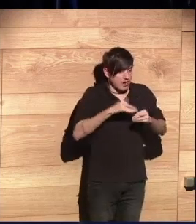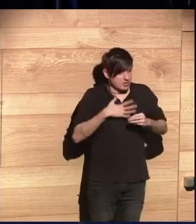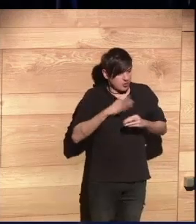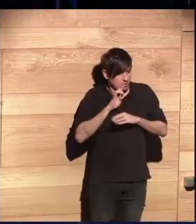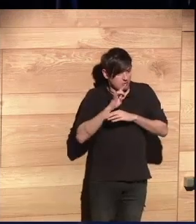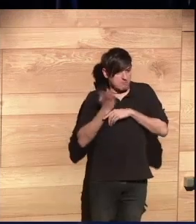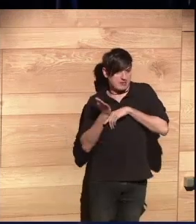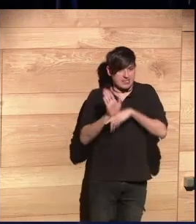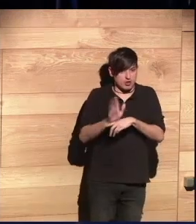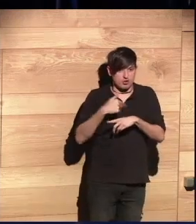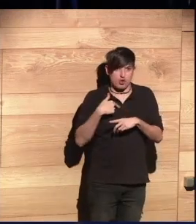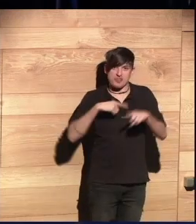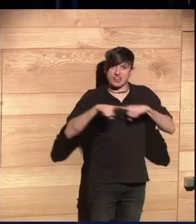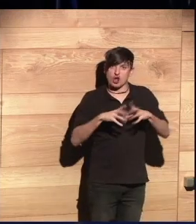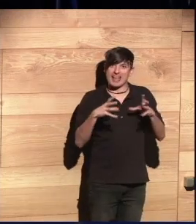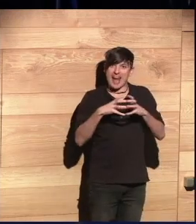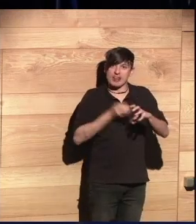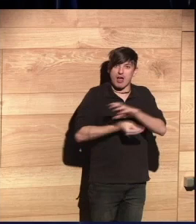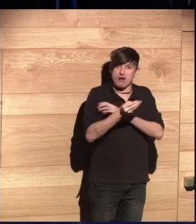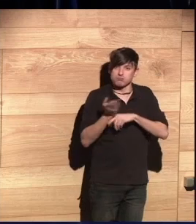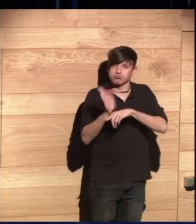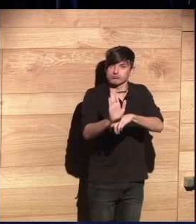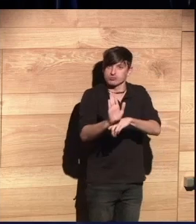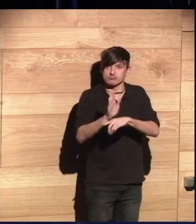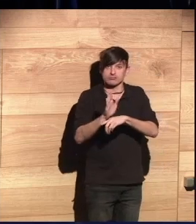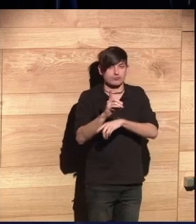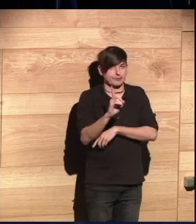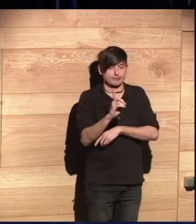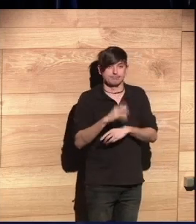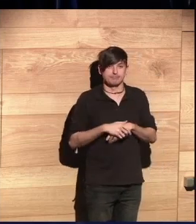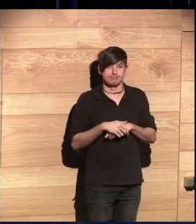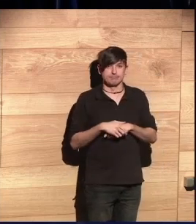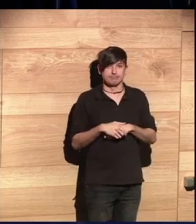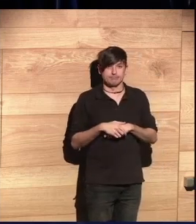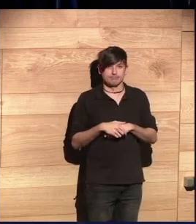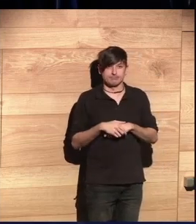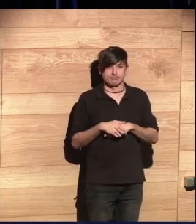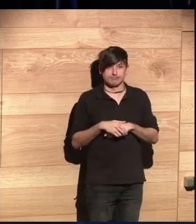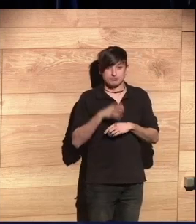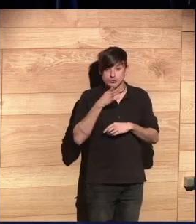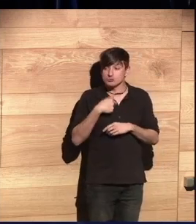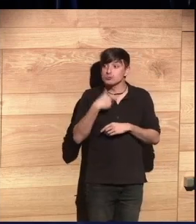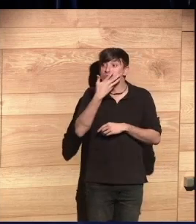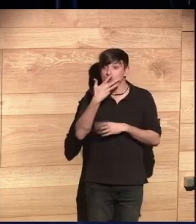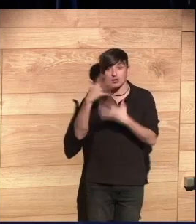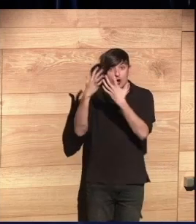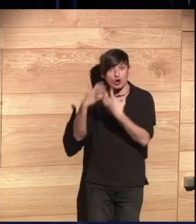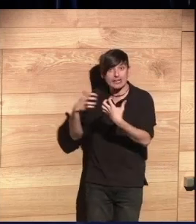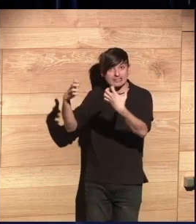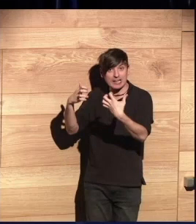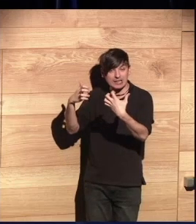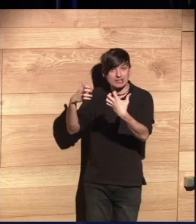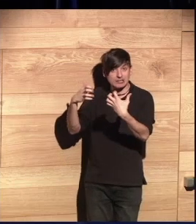director granadino, ¿no? Y por eso, en cuanto conocí a esta orquesta, a la Mahler Chamber